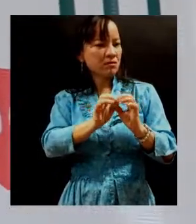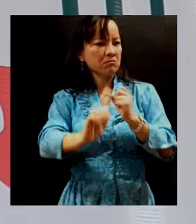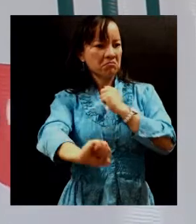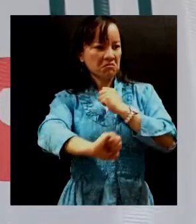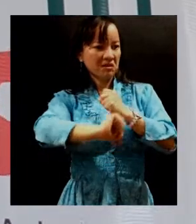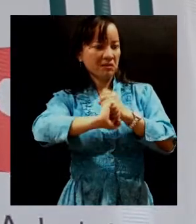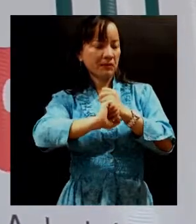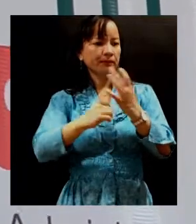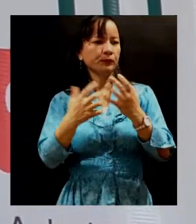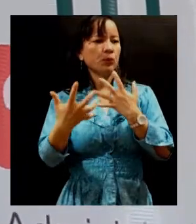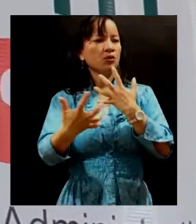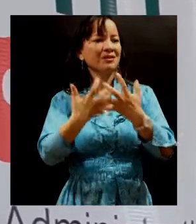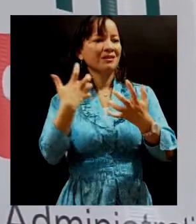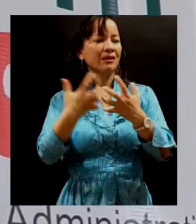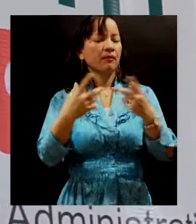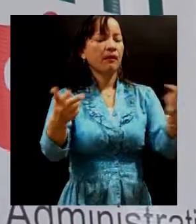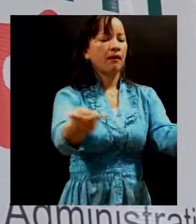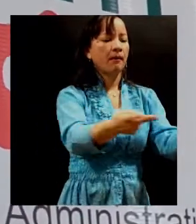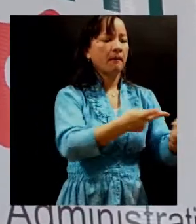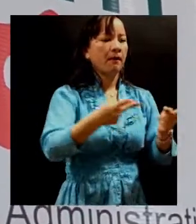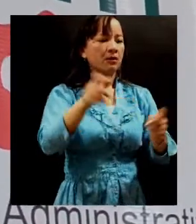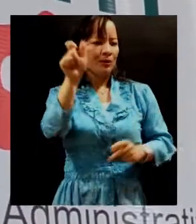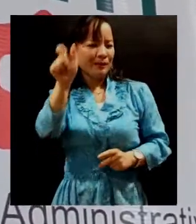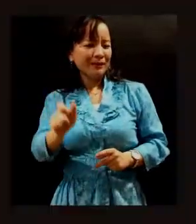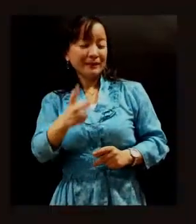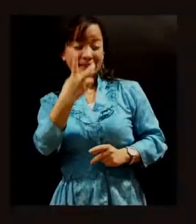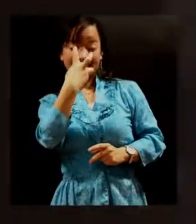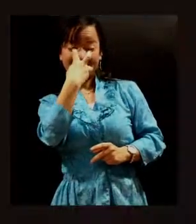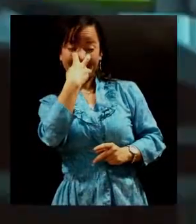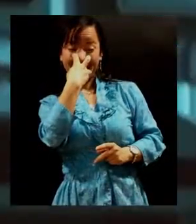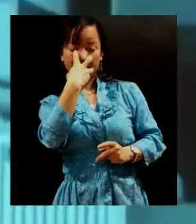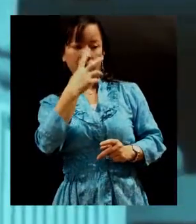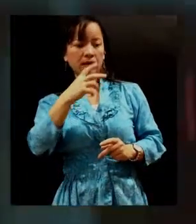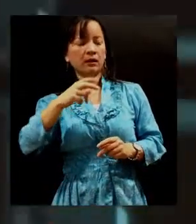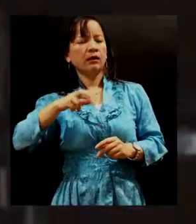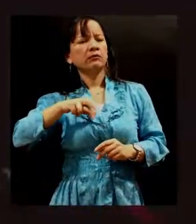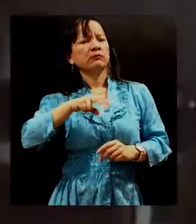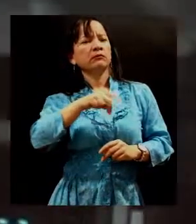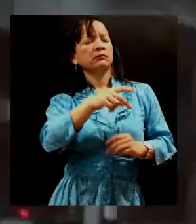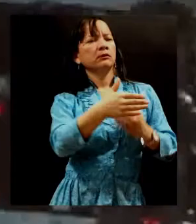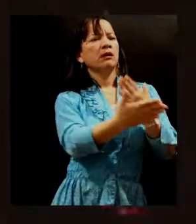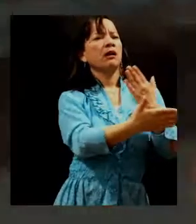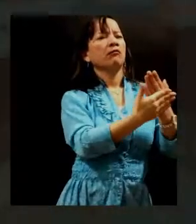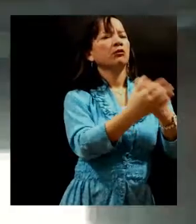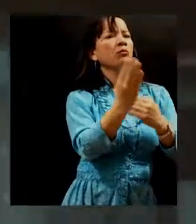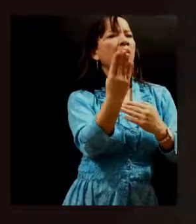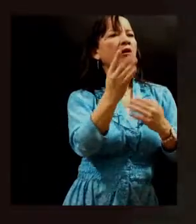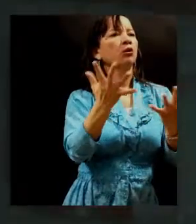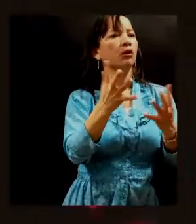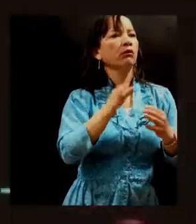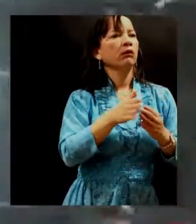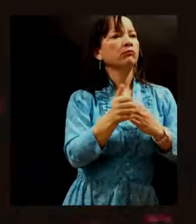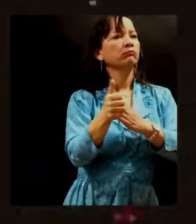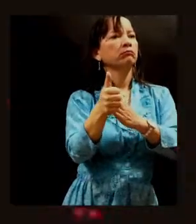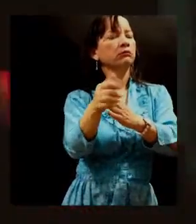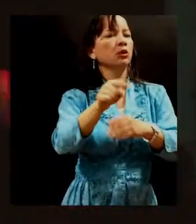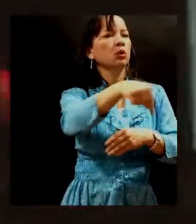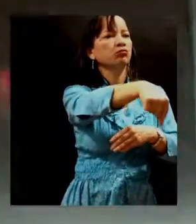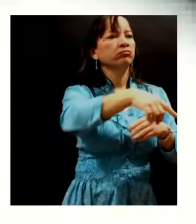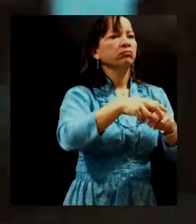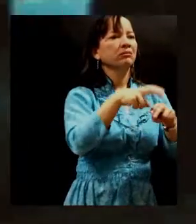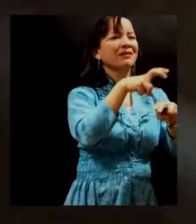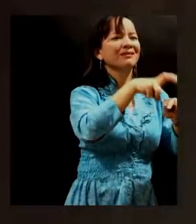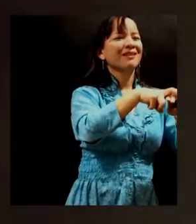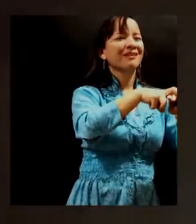Mi proyecto consiste en un sistema que describe espacios en recinto cerrado para mejorar la capacidad de desplazamiento de personas en situación